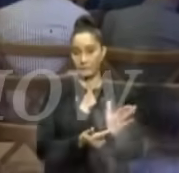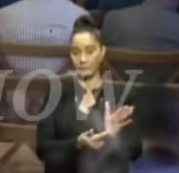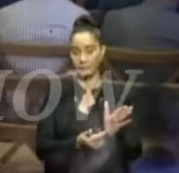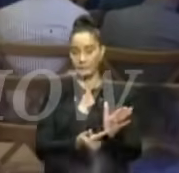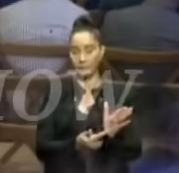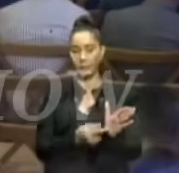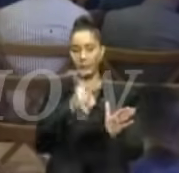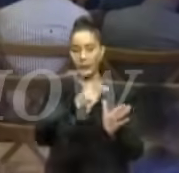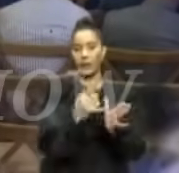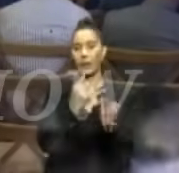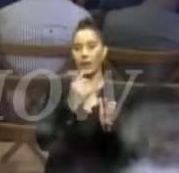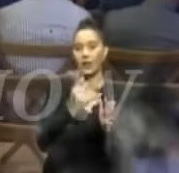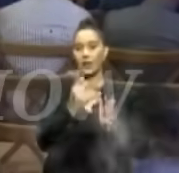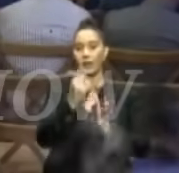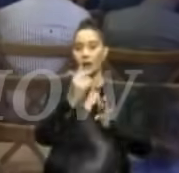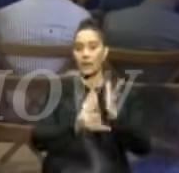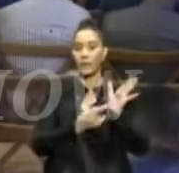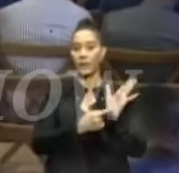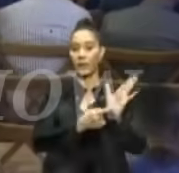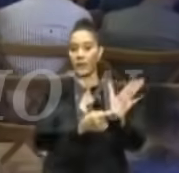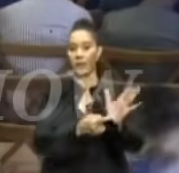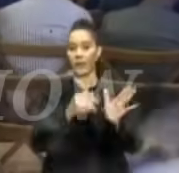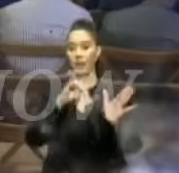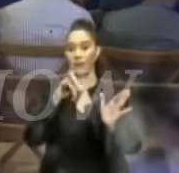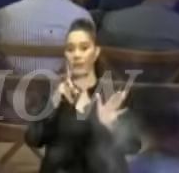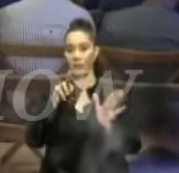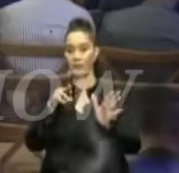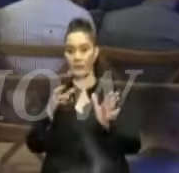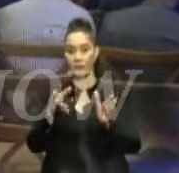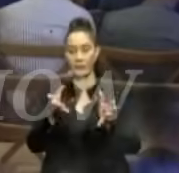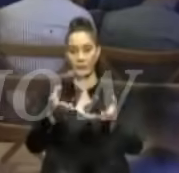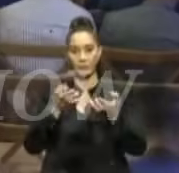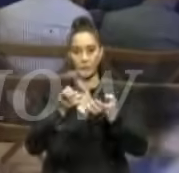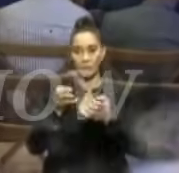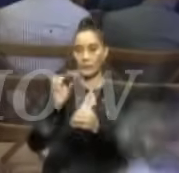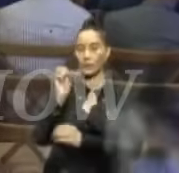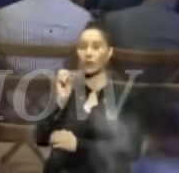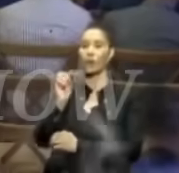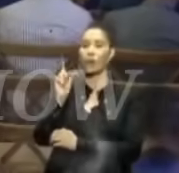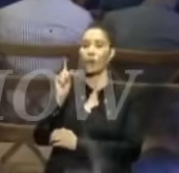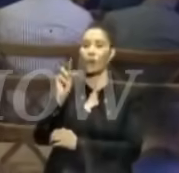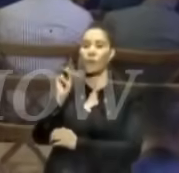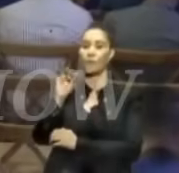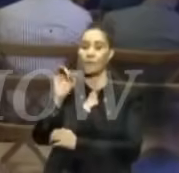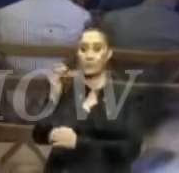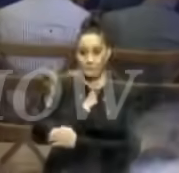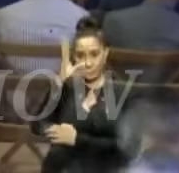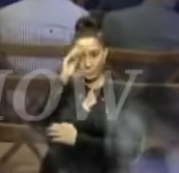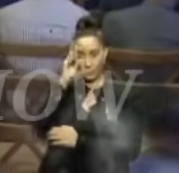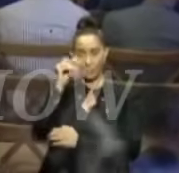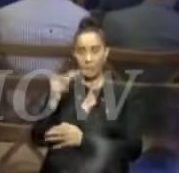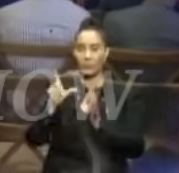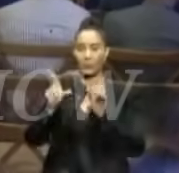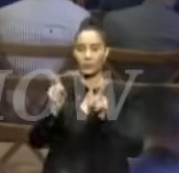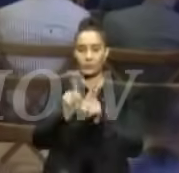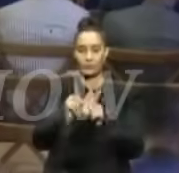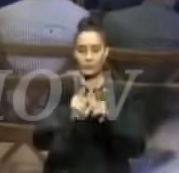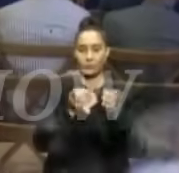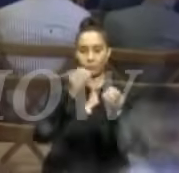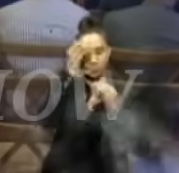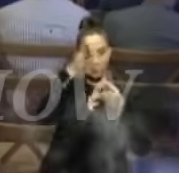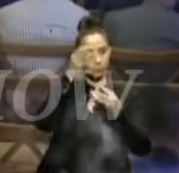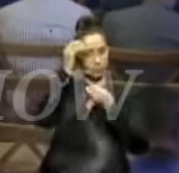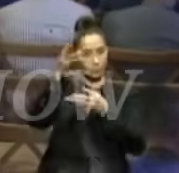y quiero que al final de la exposición del ind pues también pase a a